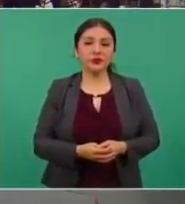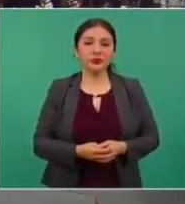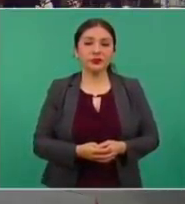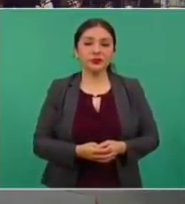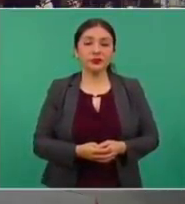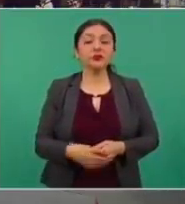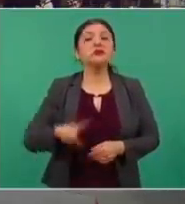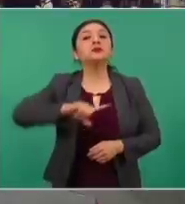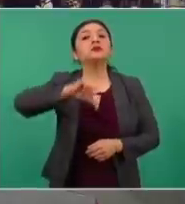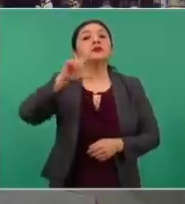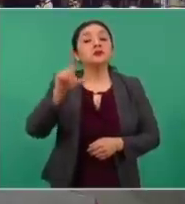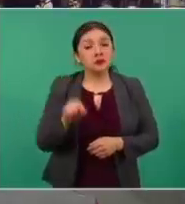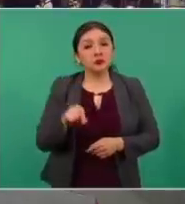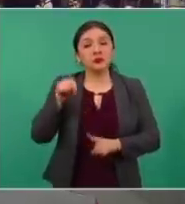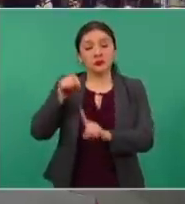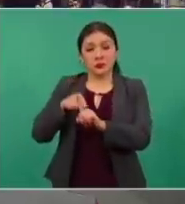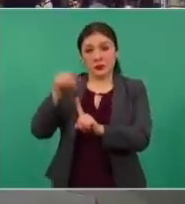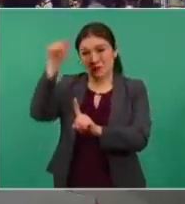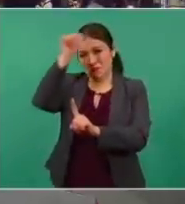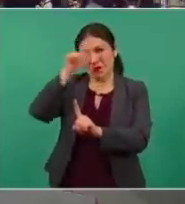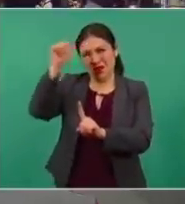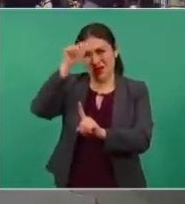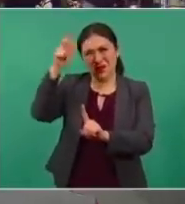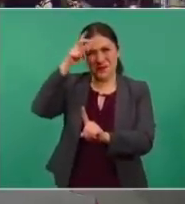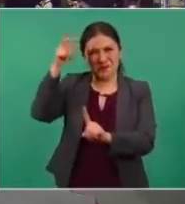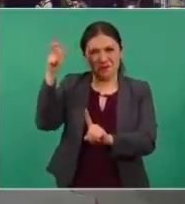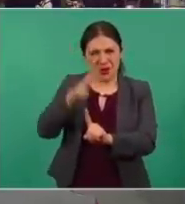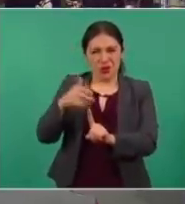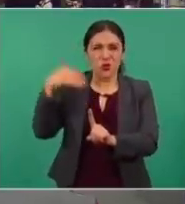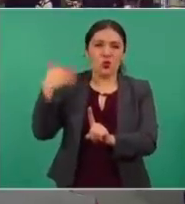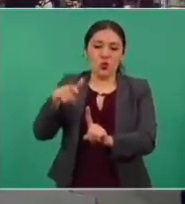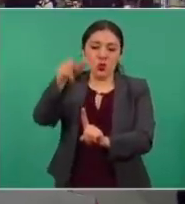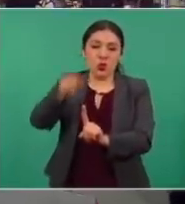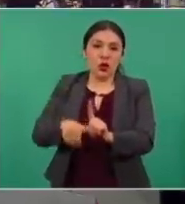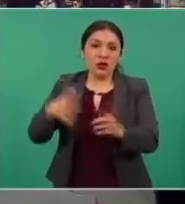fusilan al padre de nuestra patria.